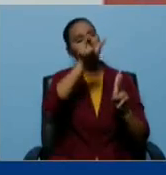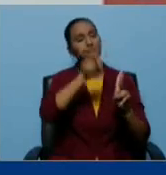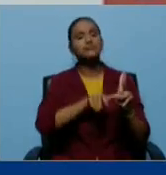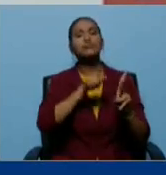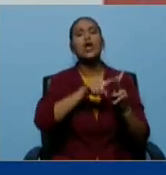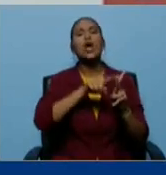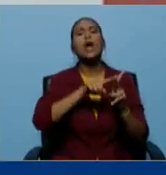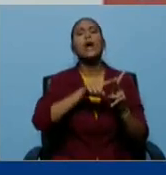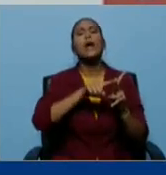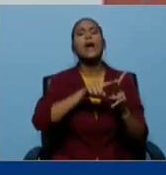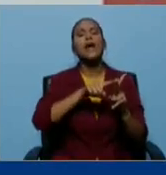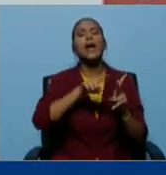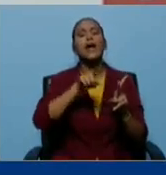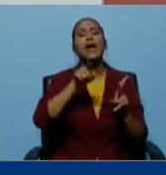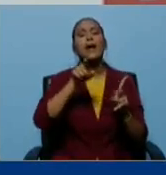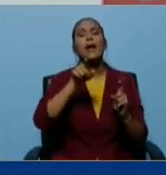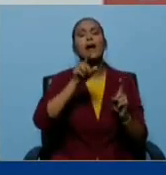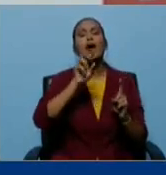enemigos de Venezuela los dos.